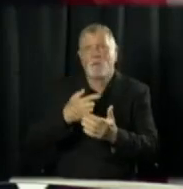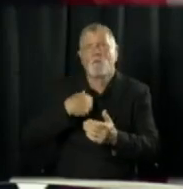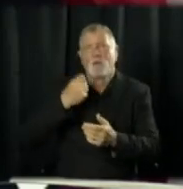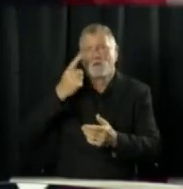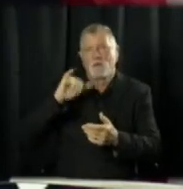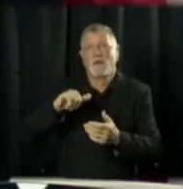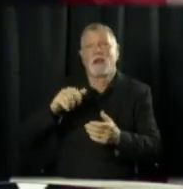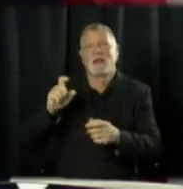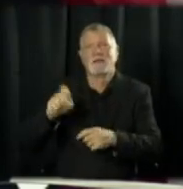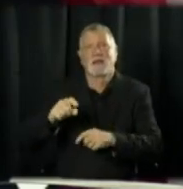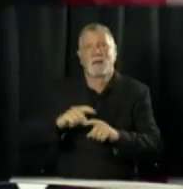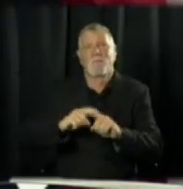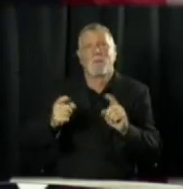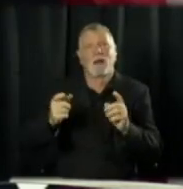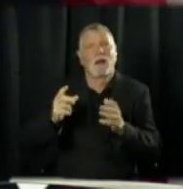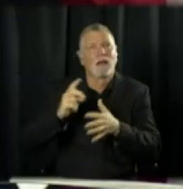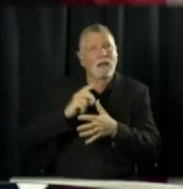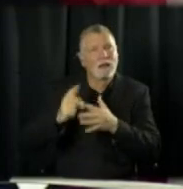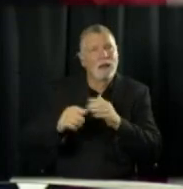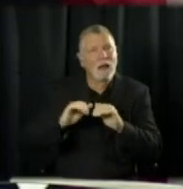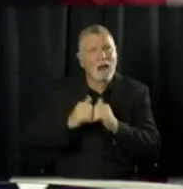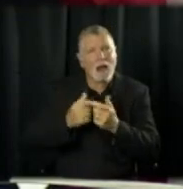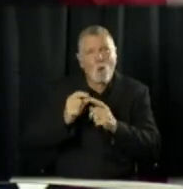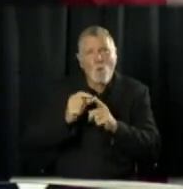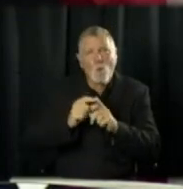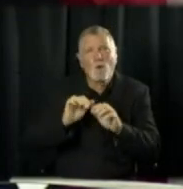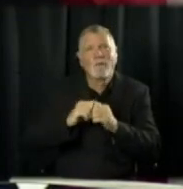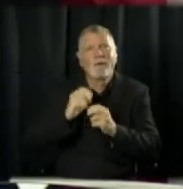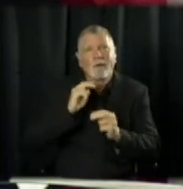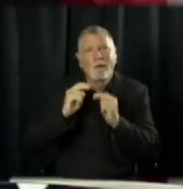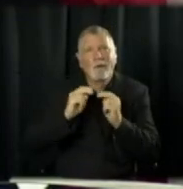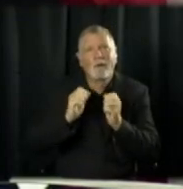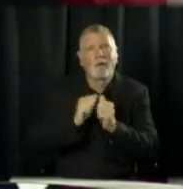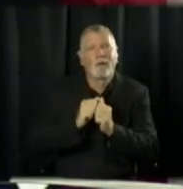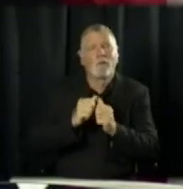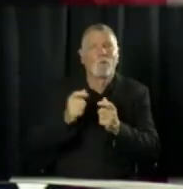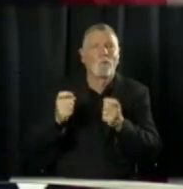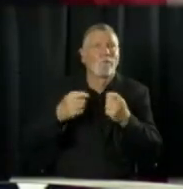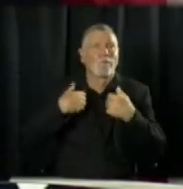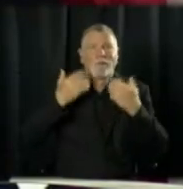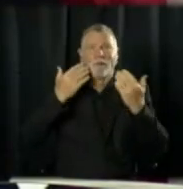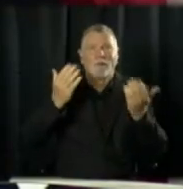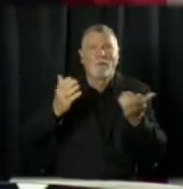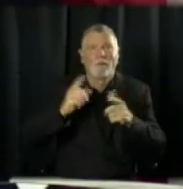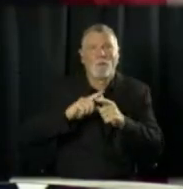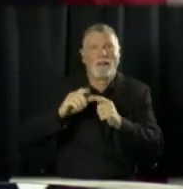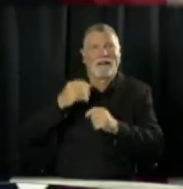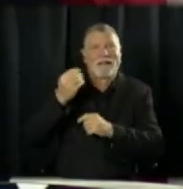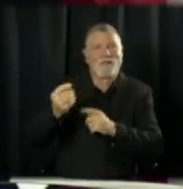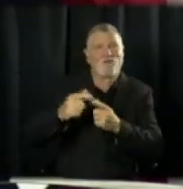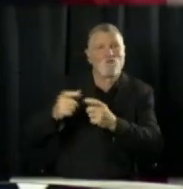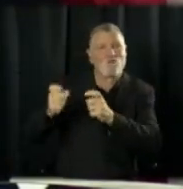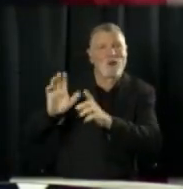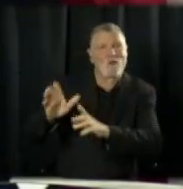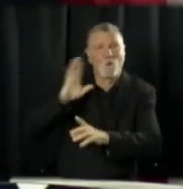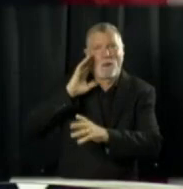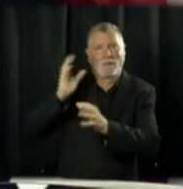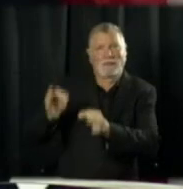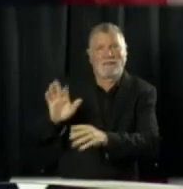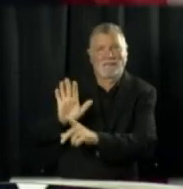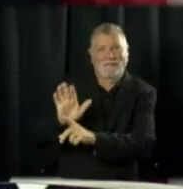en el contrato que se fue aprobado por la Junta, en cuanto a las necesidades y lo que están negociando con los reguladores, estamos dejando